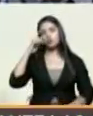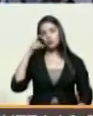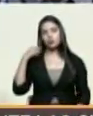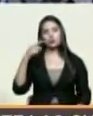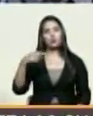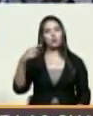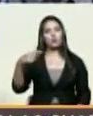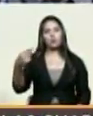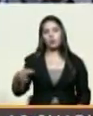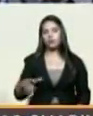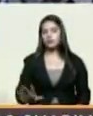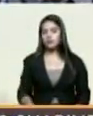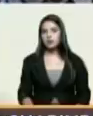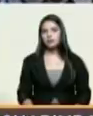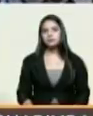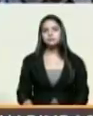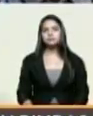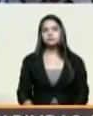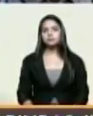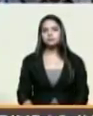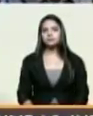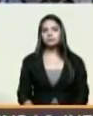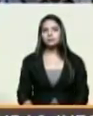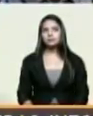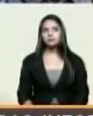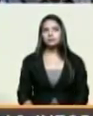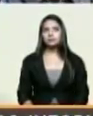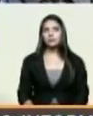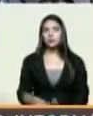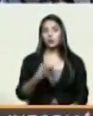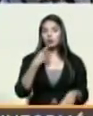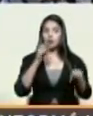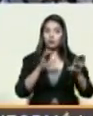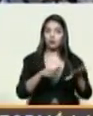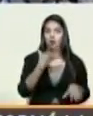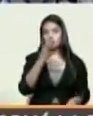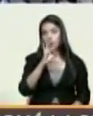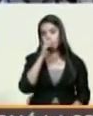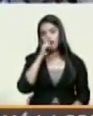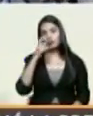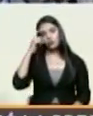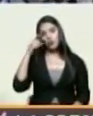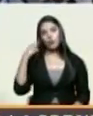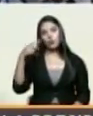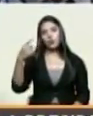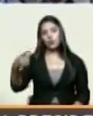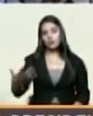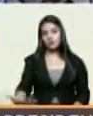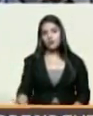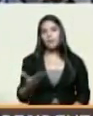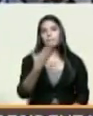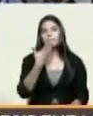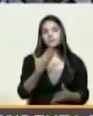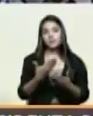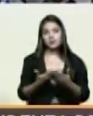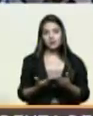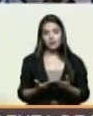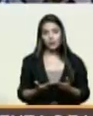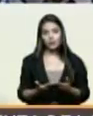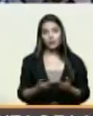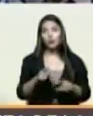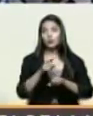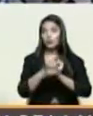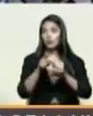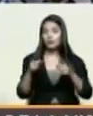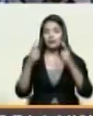días, como yo decía que me iba a los 50 años, todos los días pido que